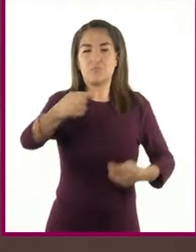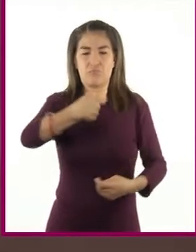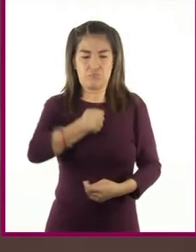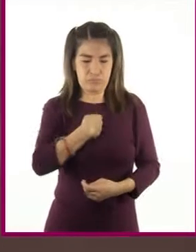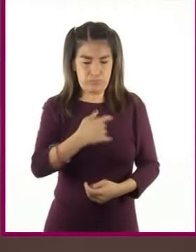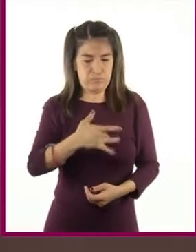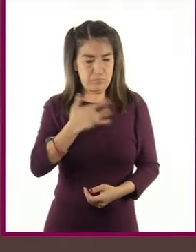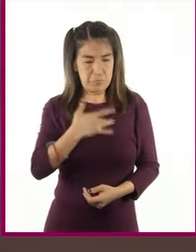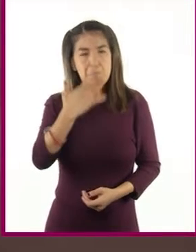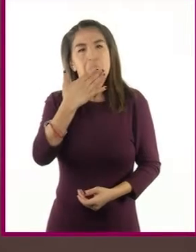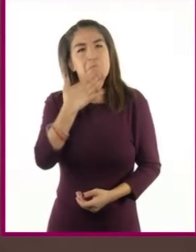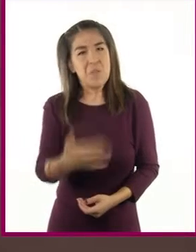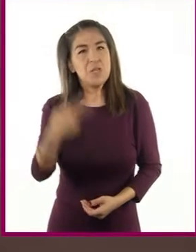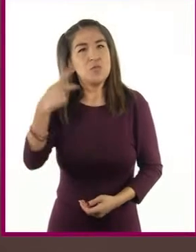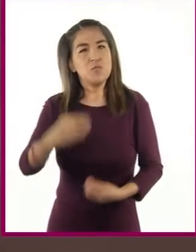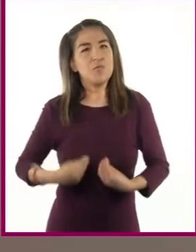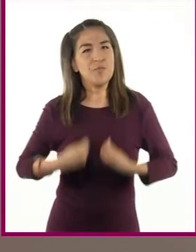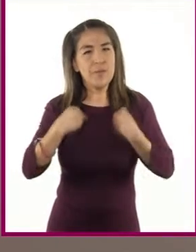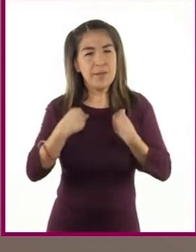y a todos los ciudadanos.